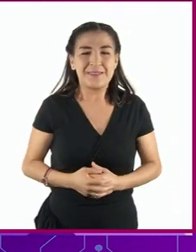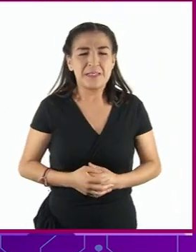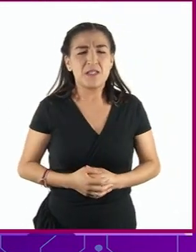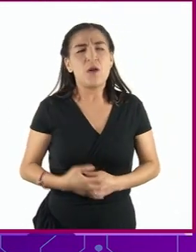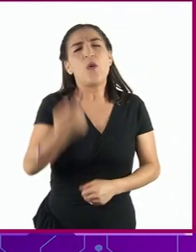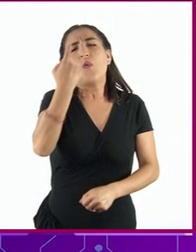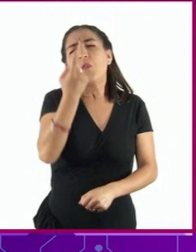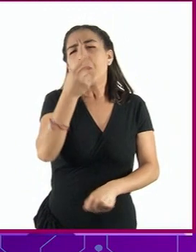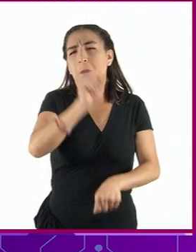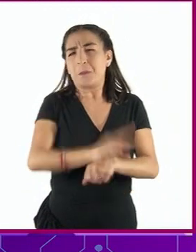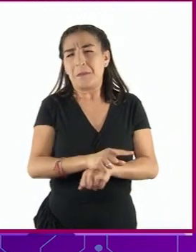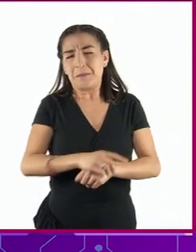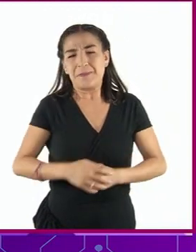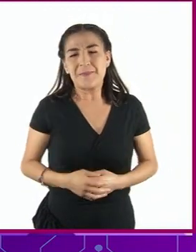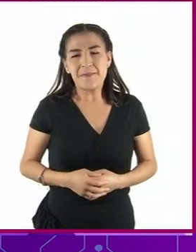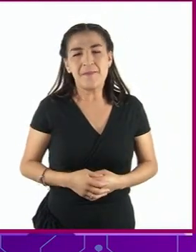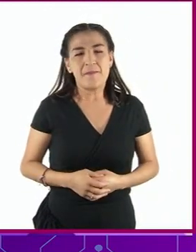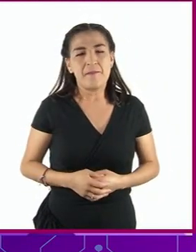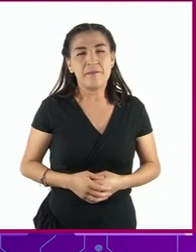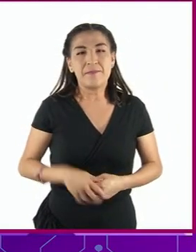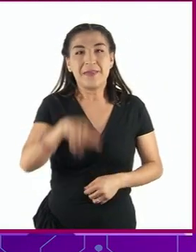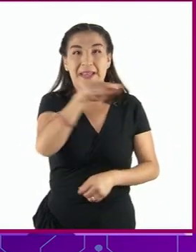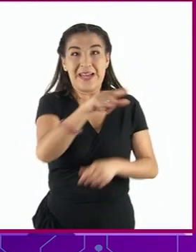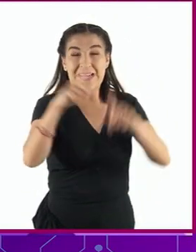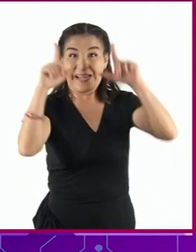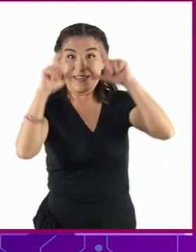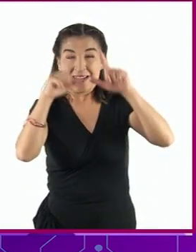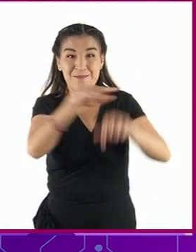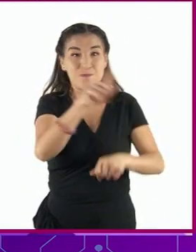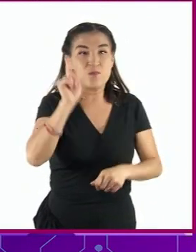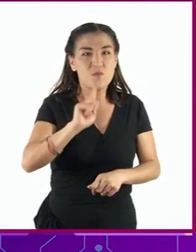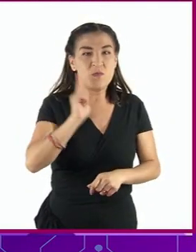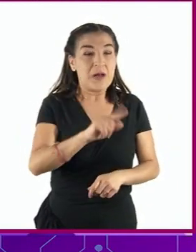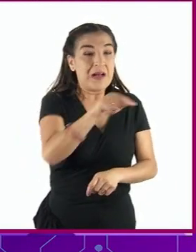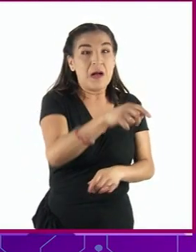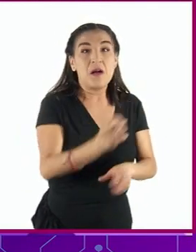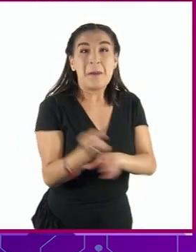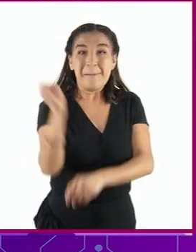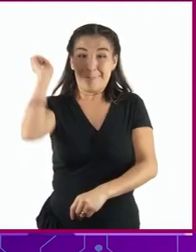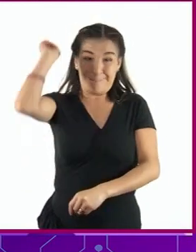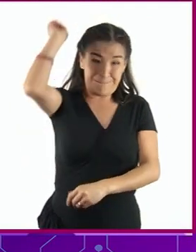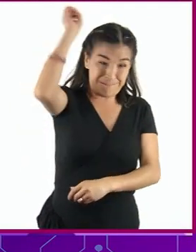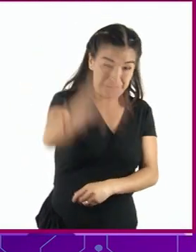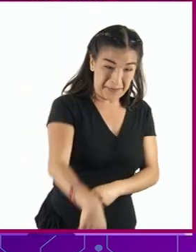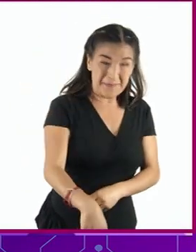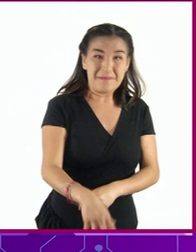día, 2 compañeros tomaron la cámara de Patricia y la tiraron desde el segundo piso.